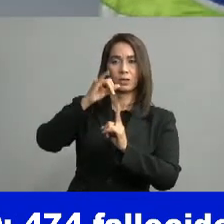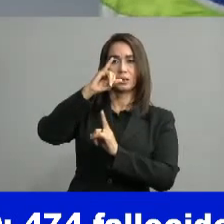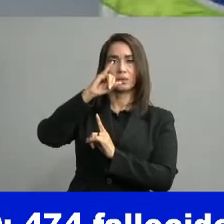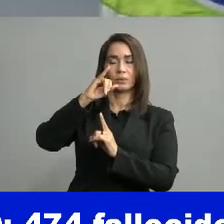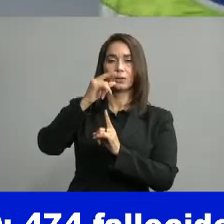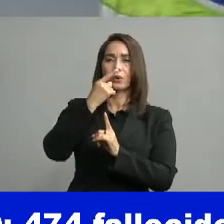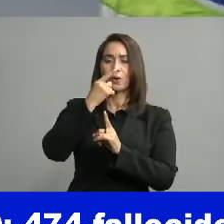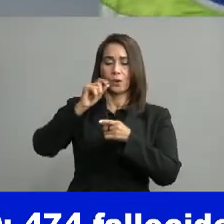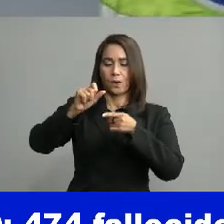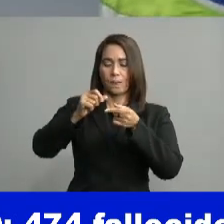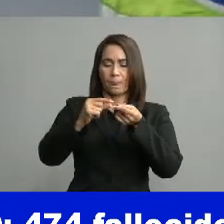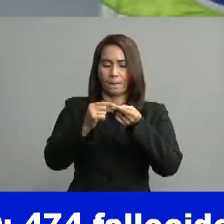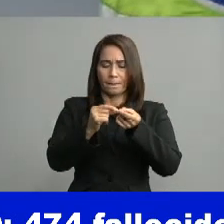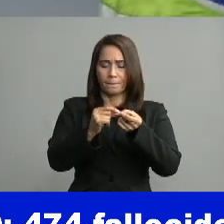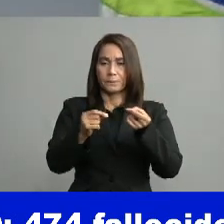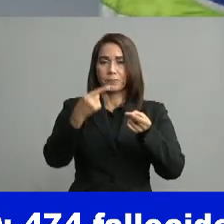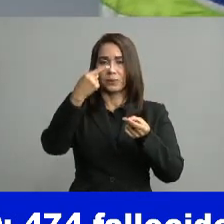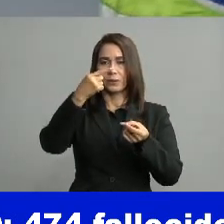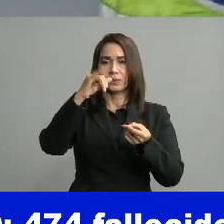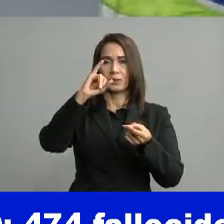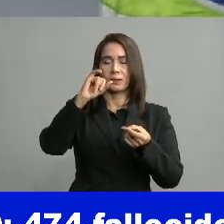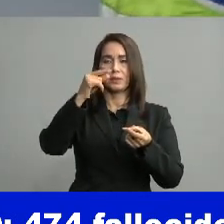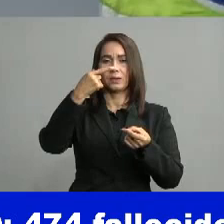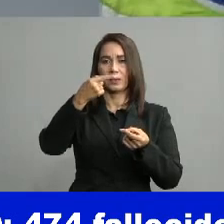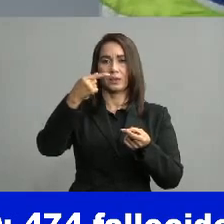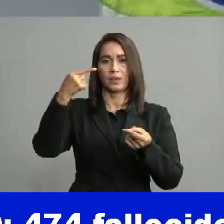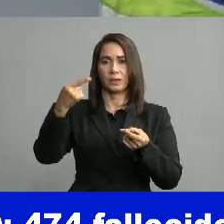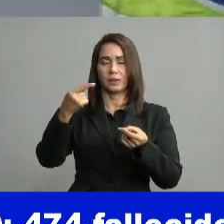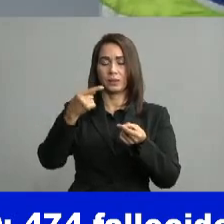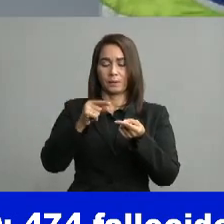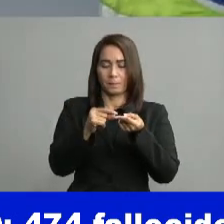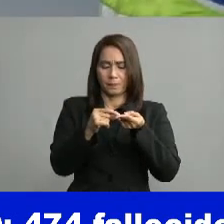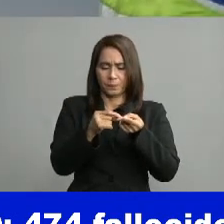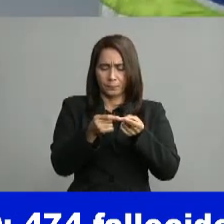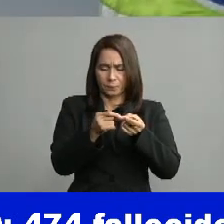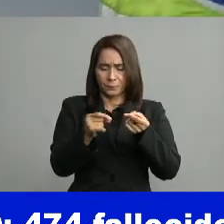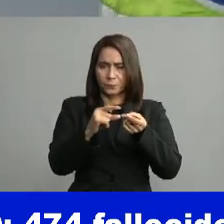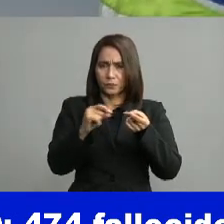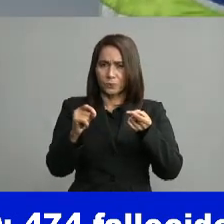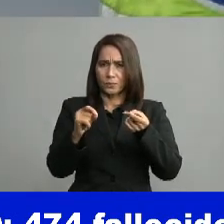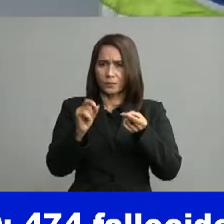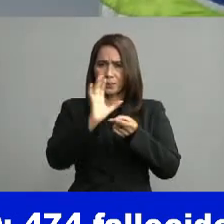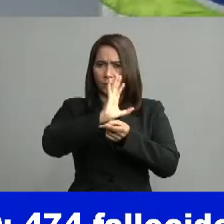IgG, 4 casos por prueba rápida,